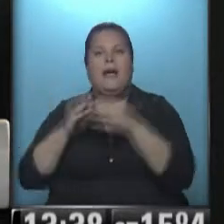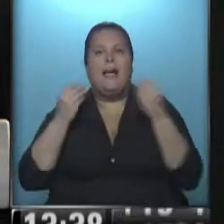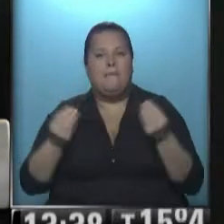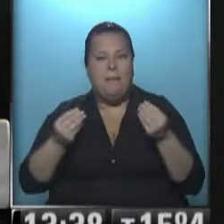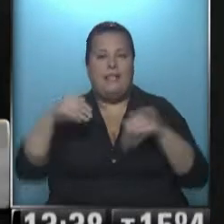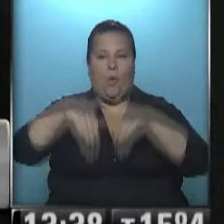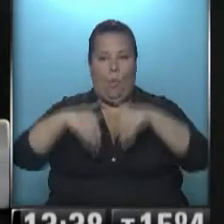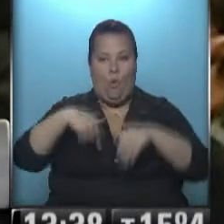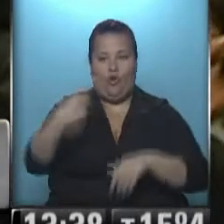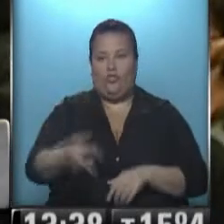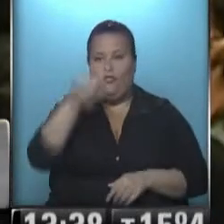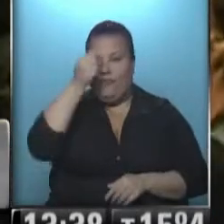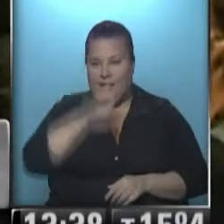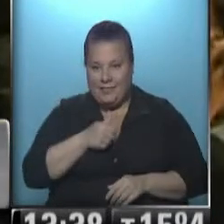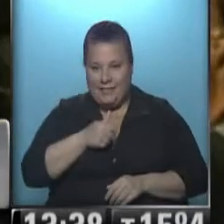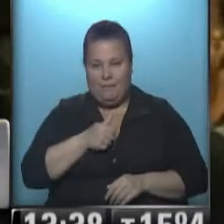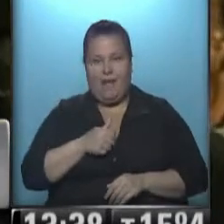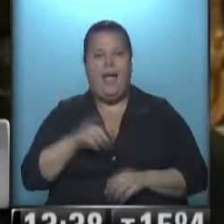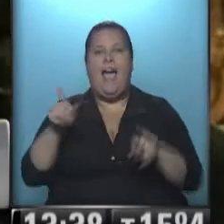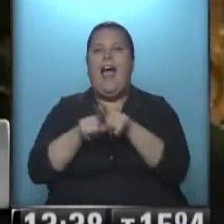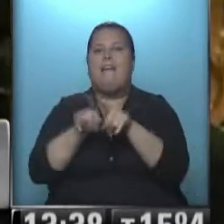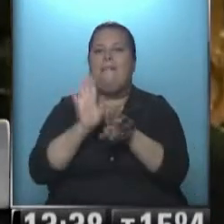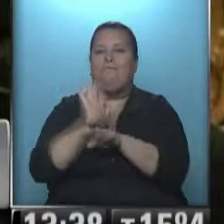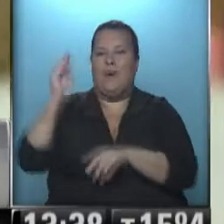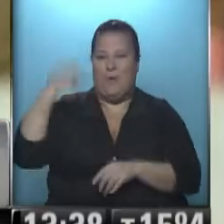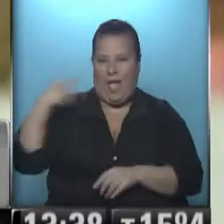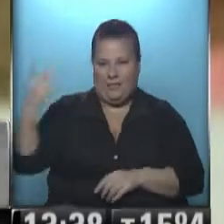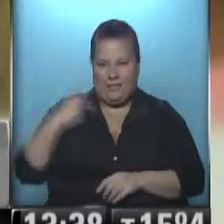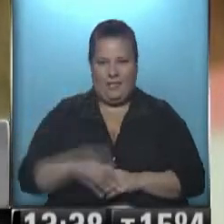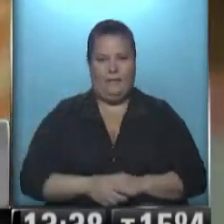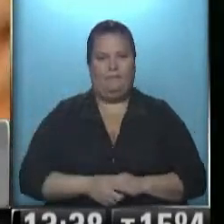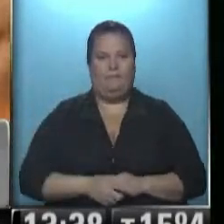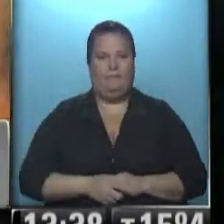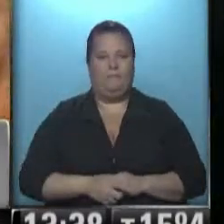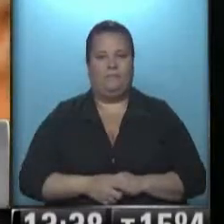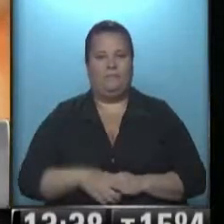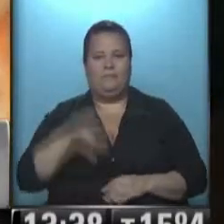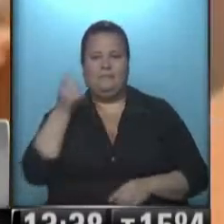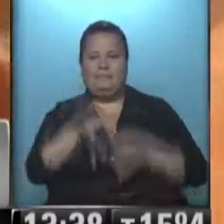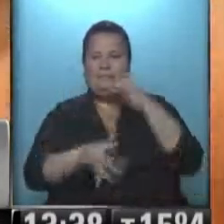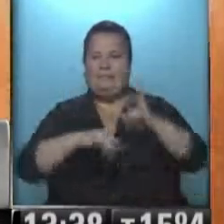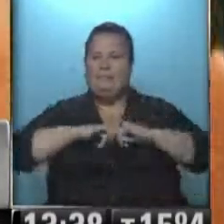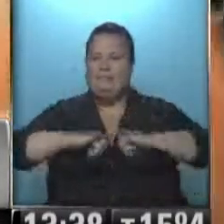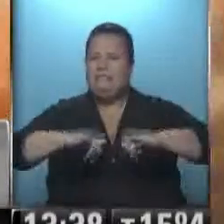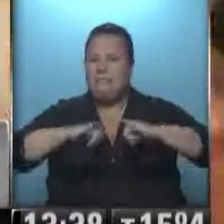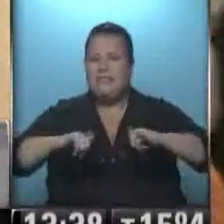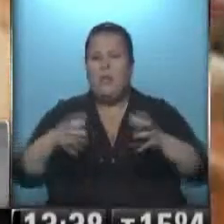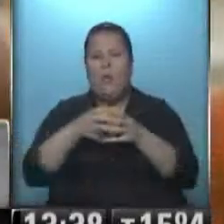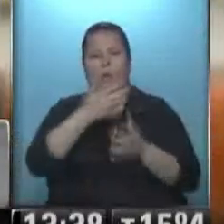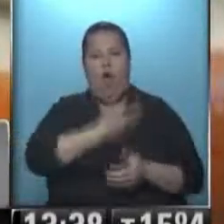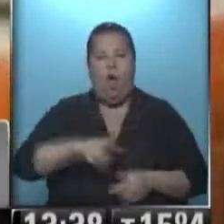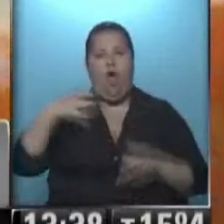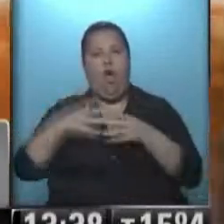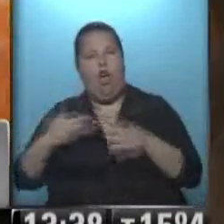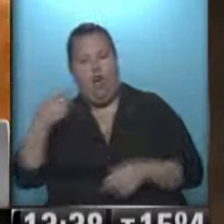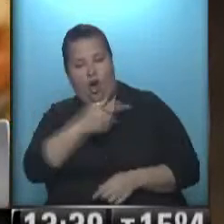en los comicios de este fin de semana en nuestra hermana nación, en Brasil. Bombardeados por spot de campaña del oficialismo y la